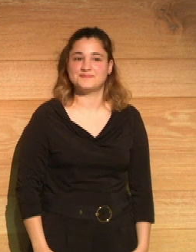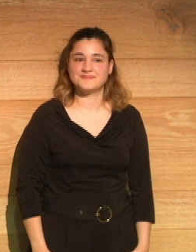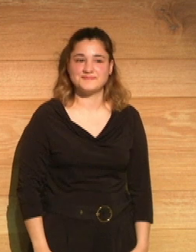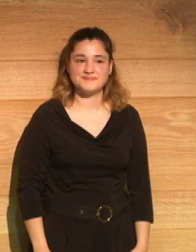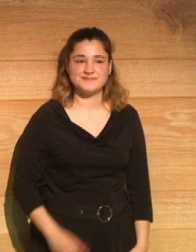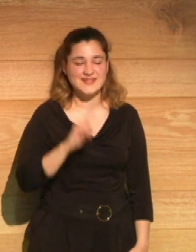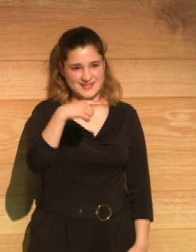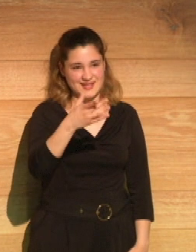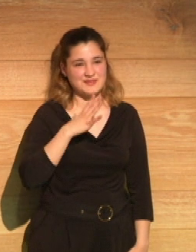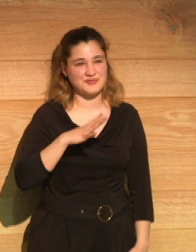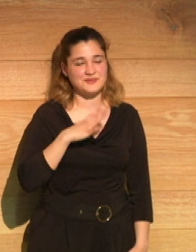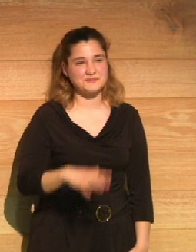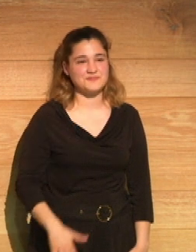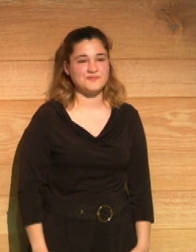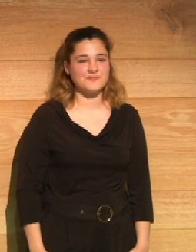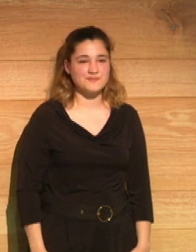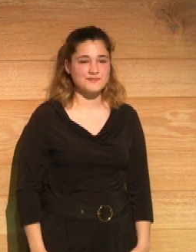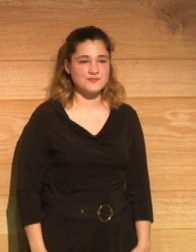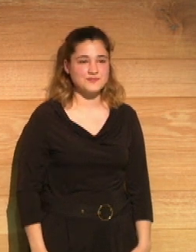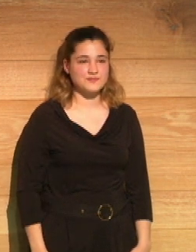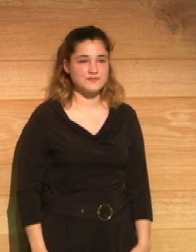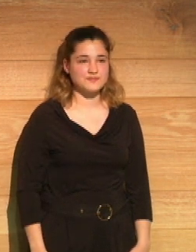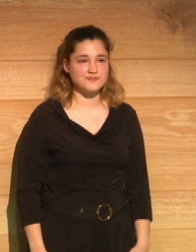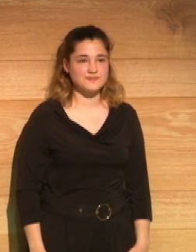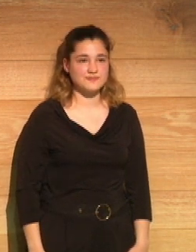La siguiente, por favor.